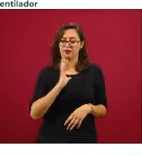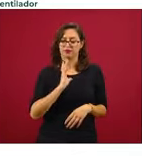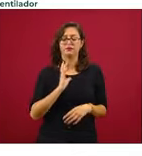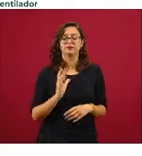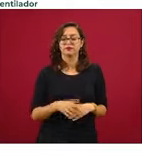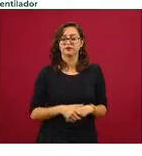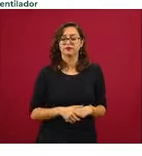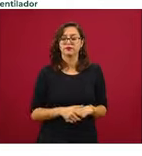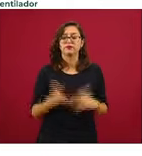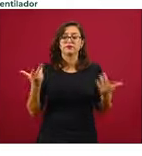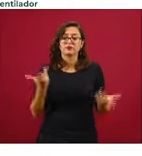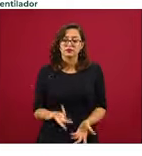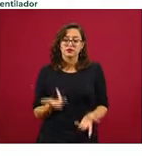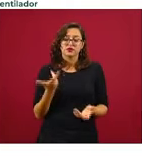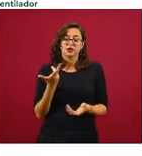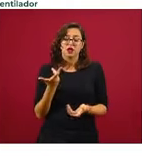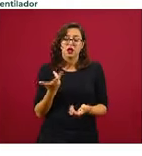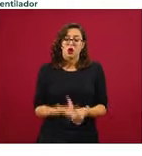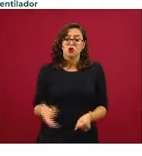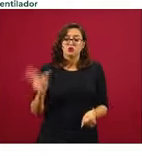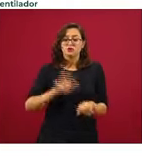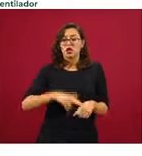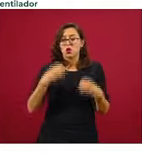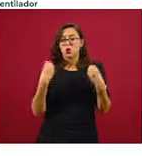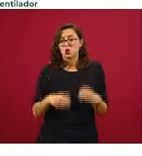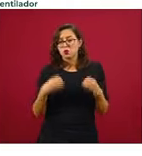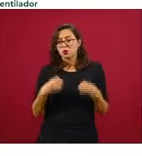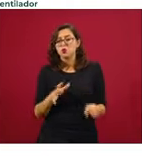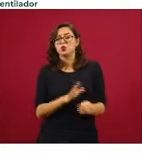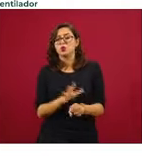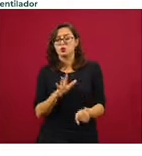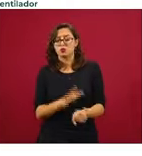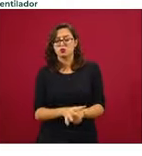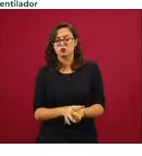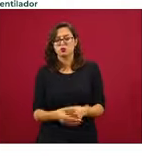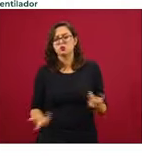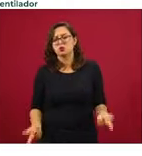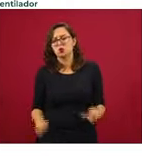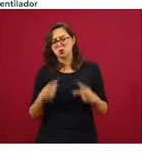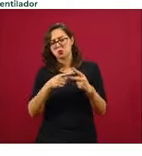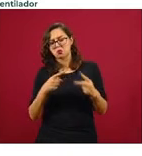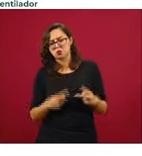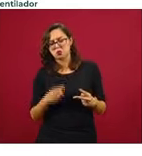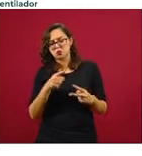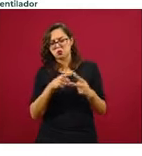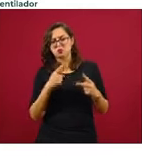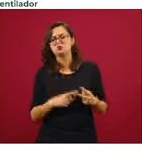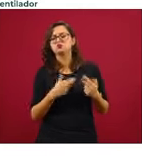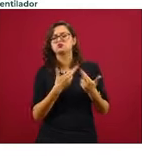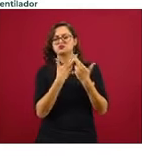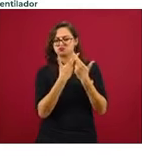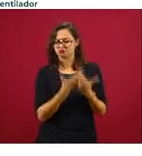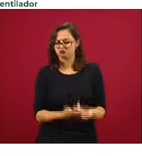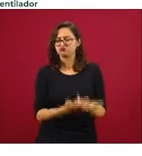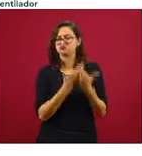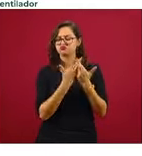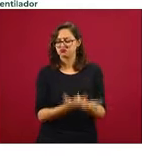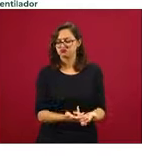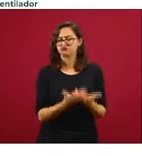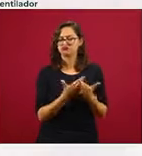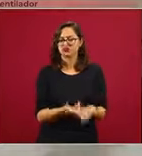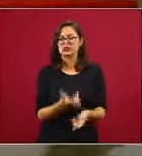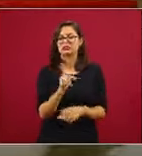la ocupación de camas de hospital, prácticamente en ambos casos o en ambos tipos de camas, todavía con una gran